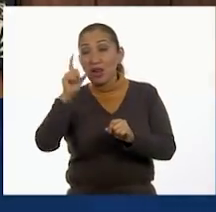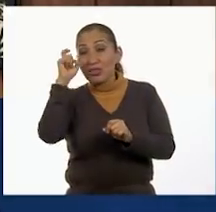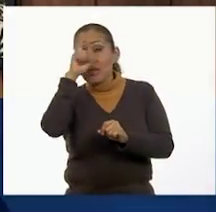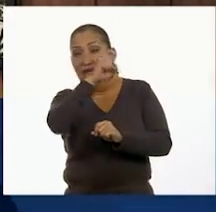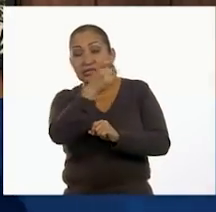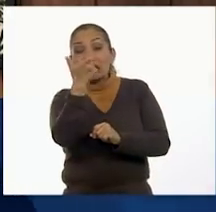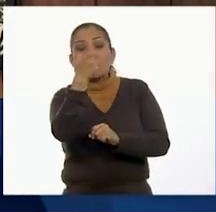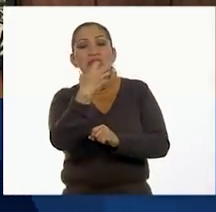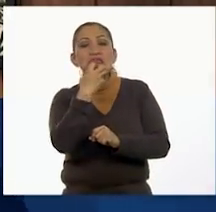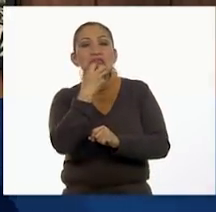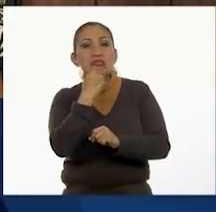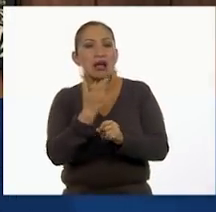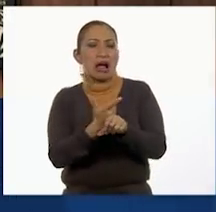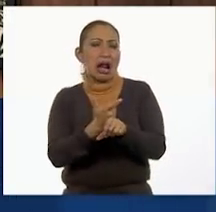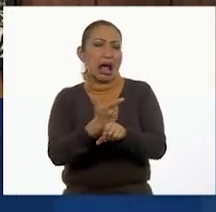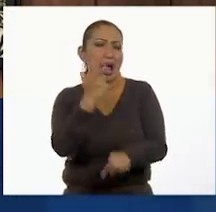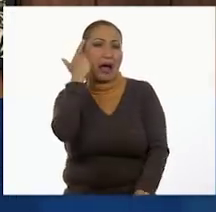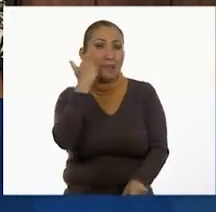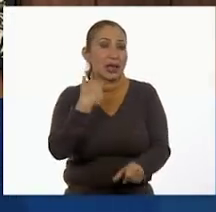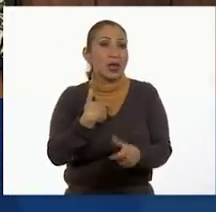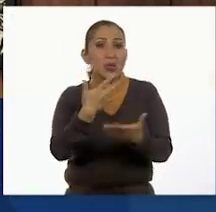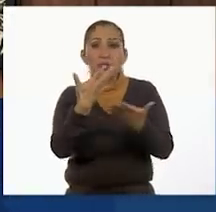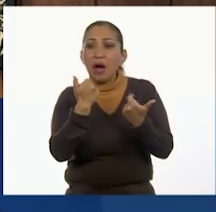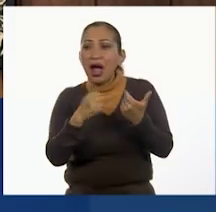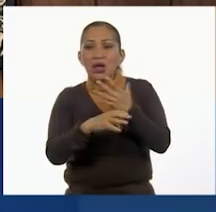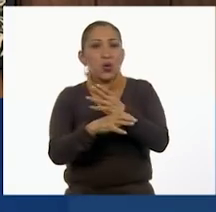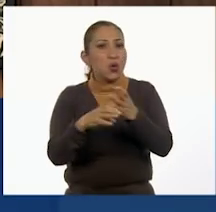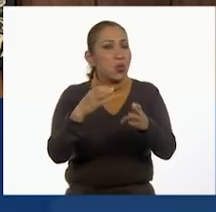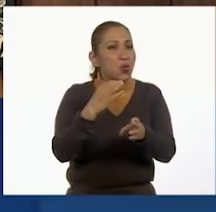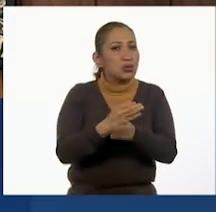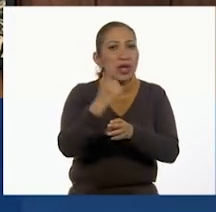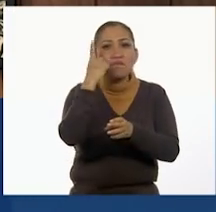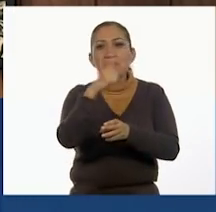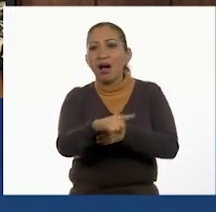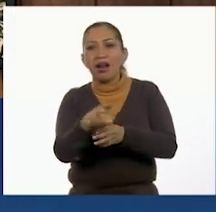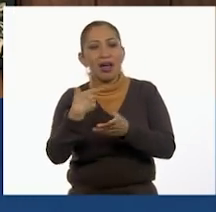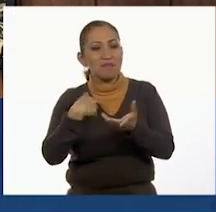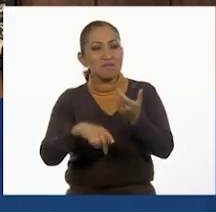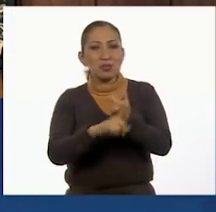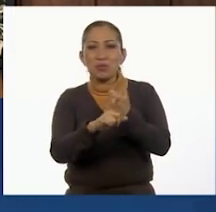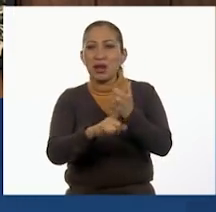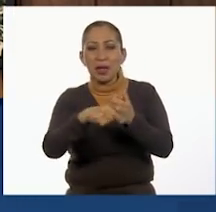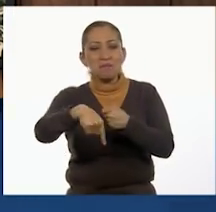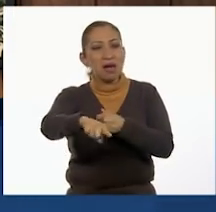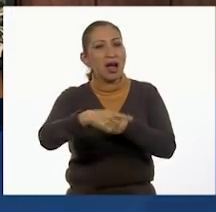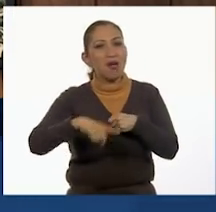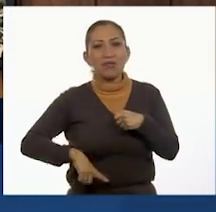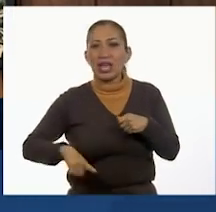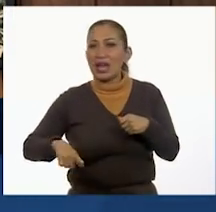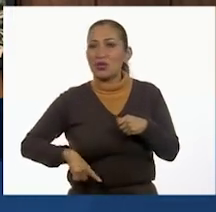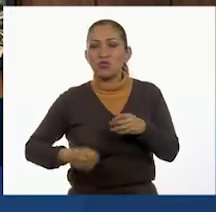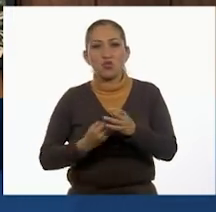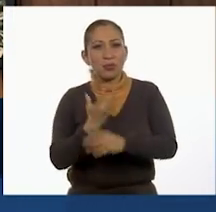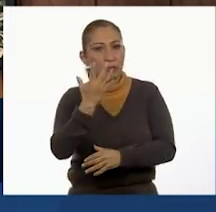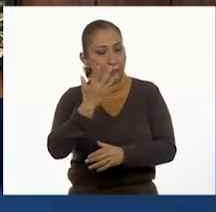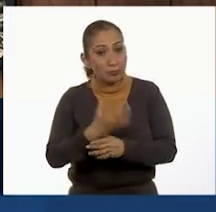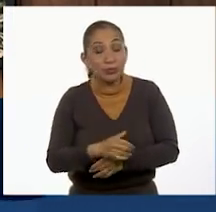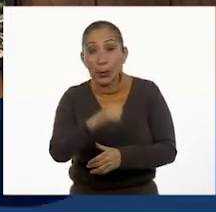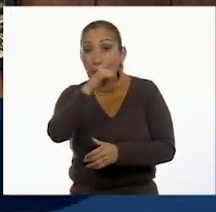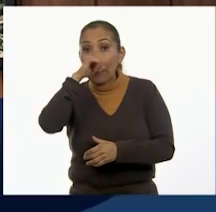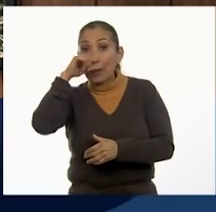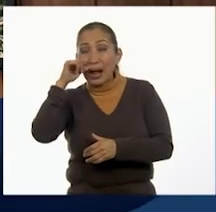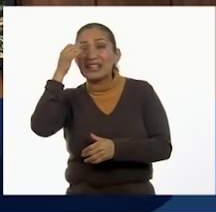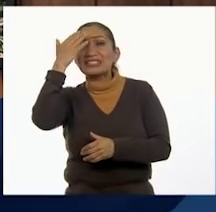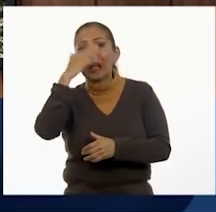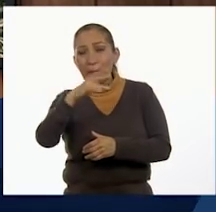situación económica se agravó. La carencia de recursos fue uno de los principales problemas de la República restaurada. Juárez